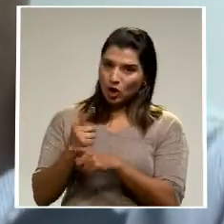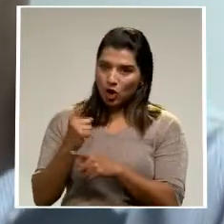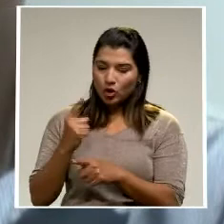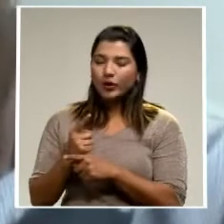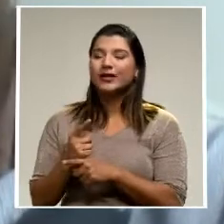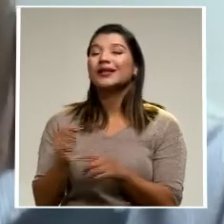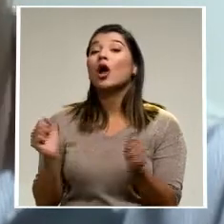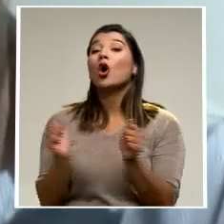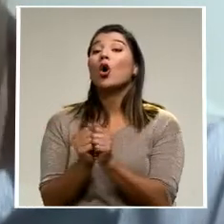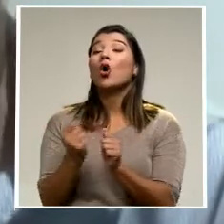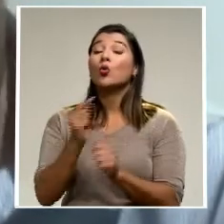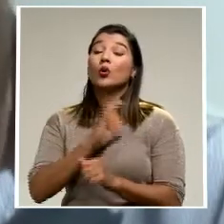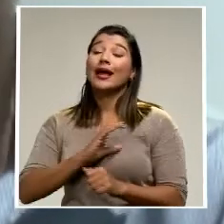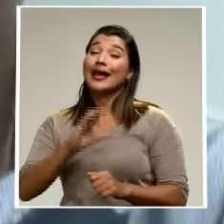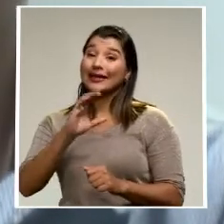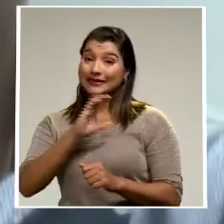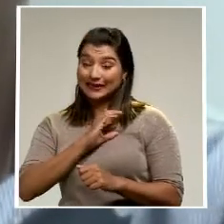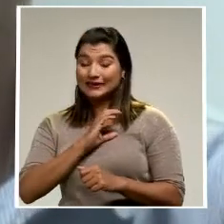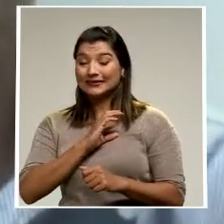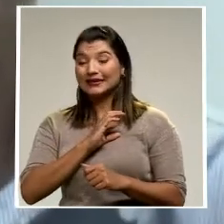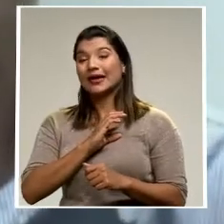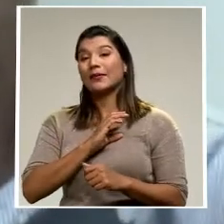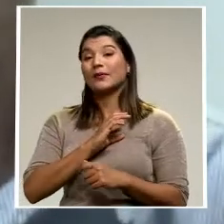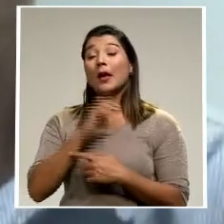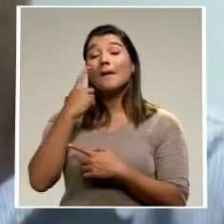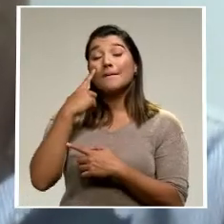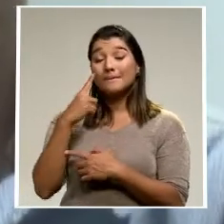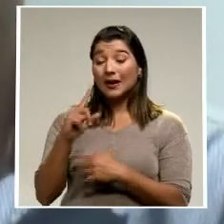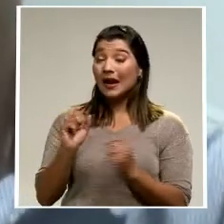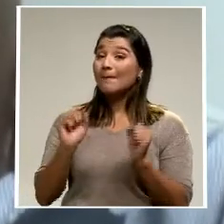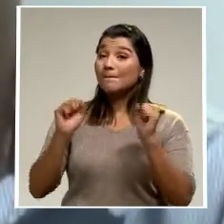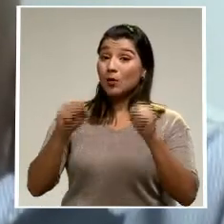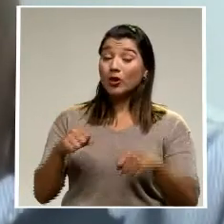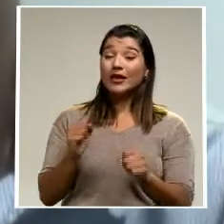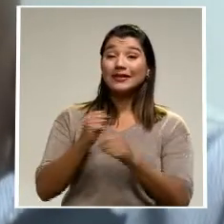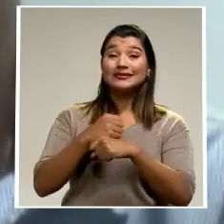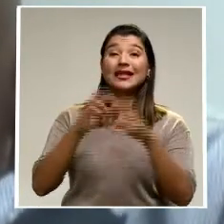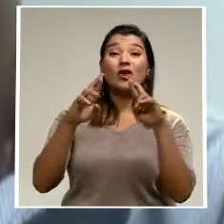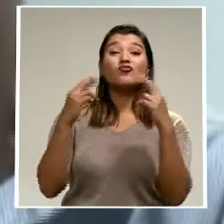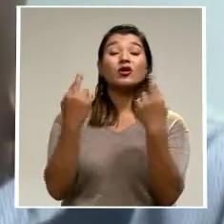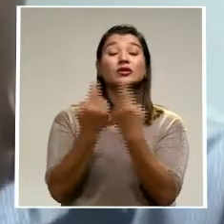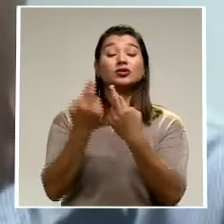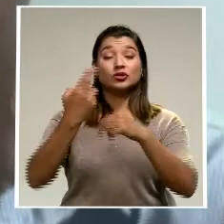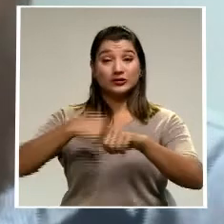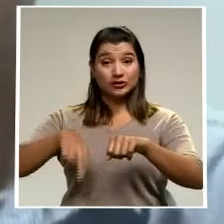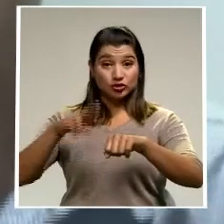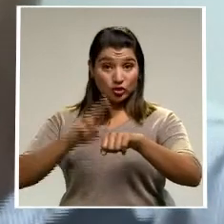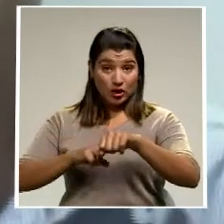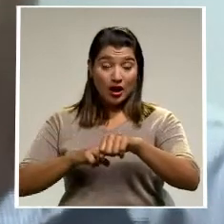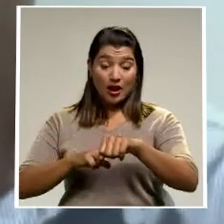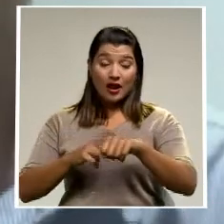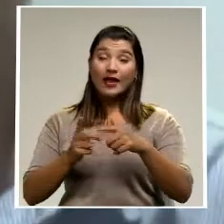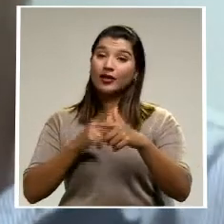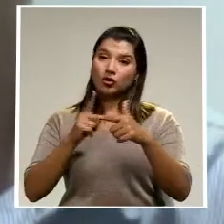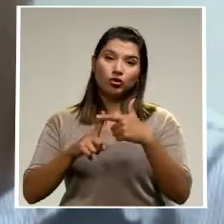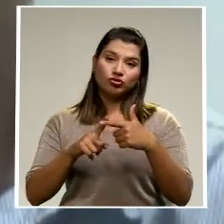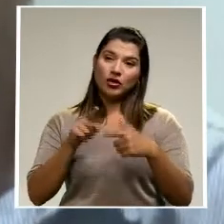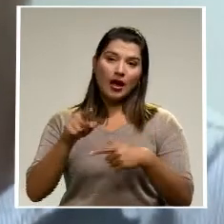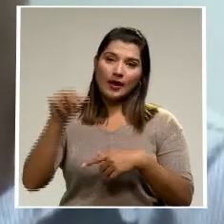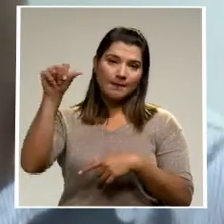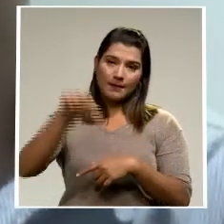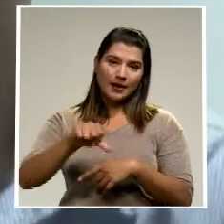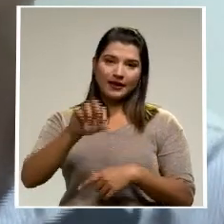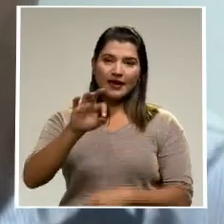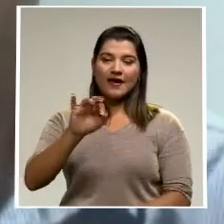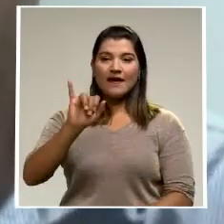condición, digamos, intermedia, Ernesto, y es que para que exista esa Asamblea Nacional, si es la actual, efectivamente perdería el figuerismo,